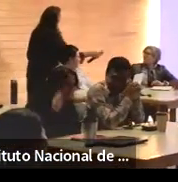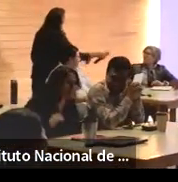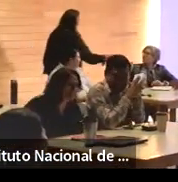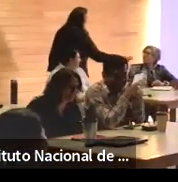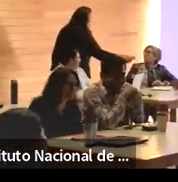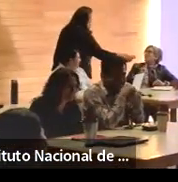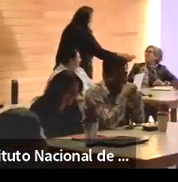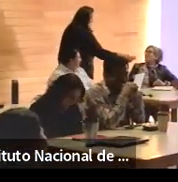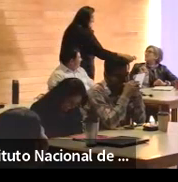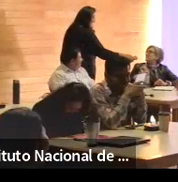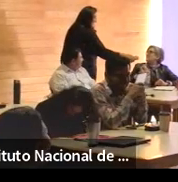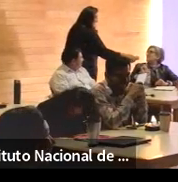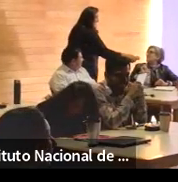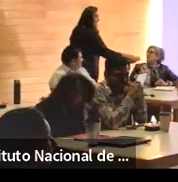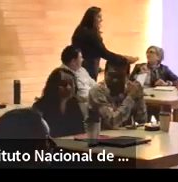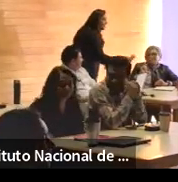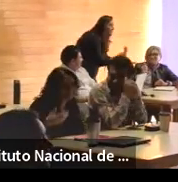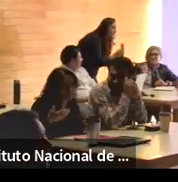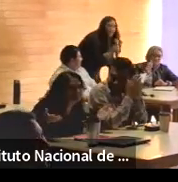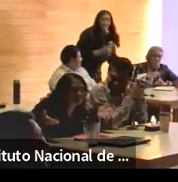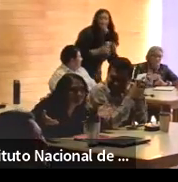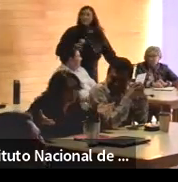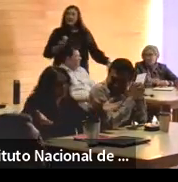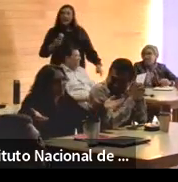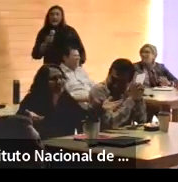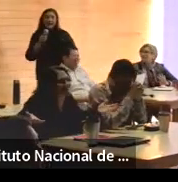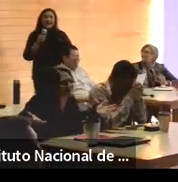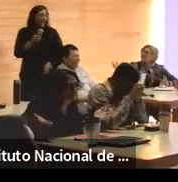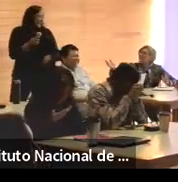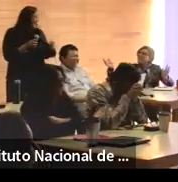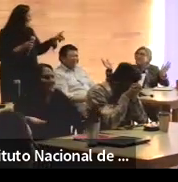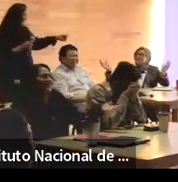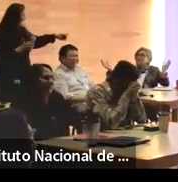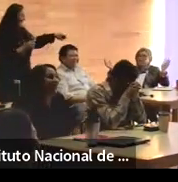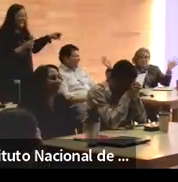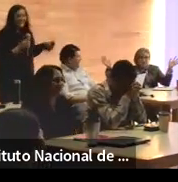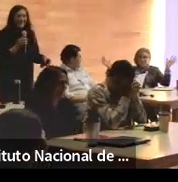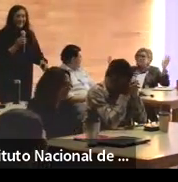para que cuando trabajaba en el seguro social no diga no diga